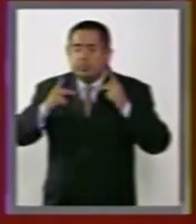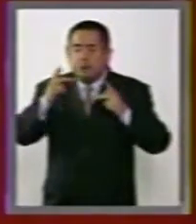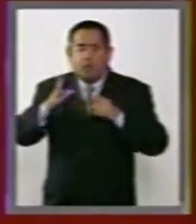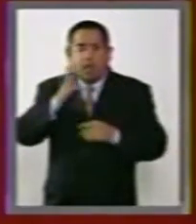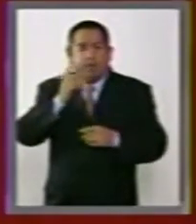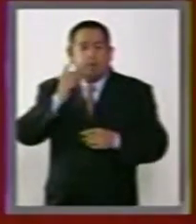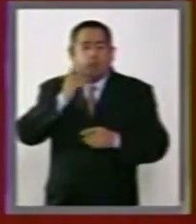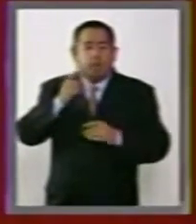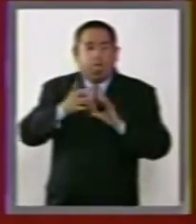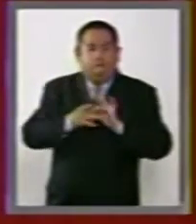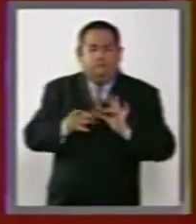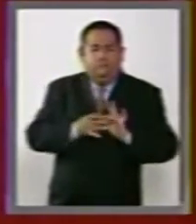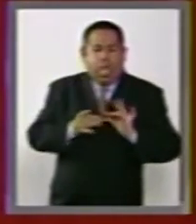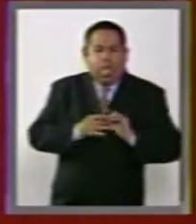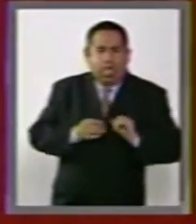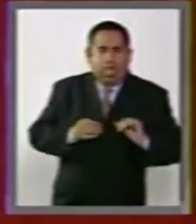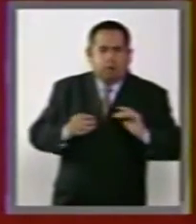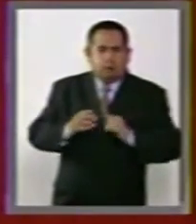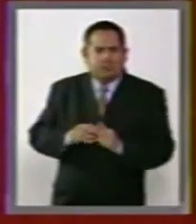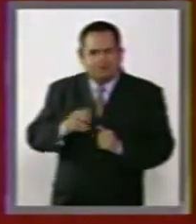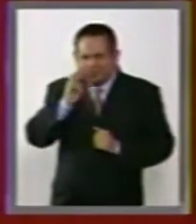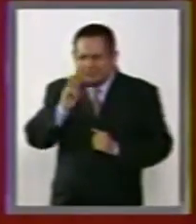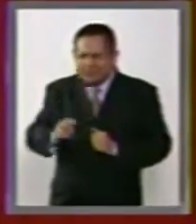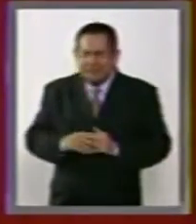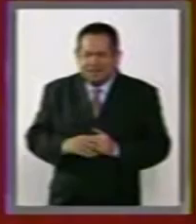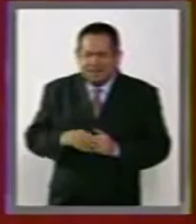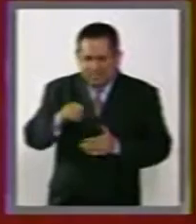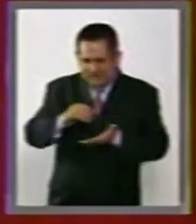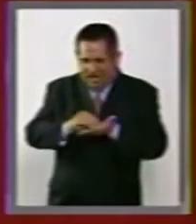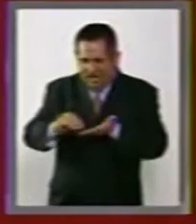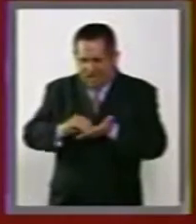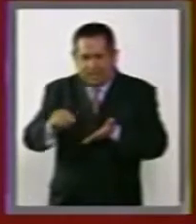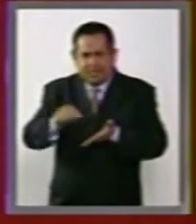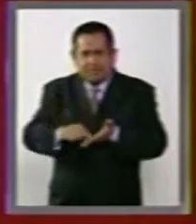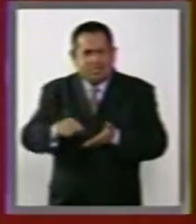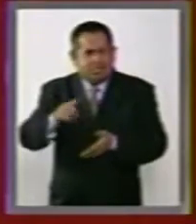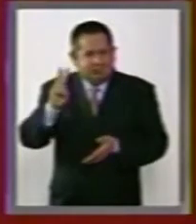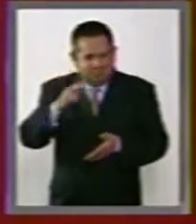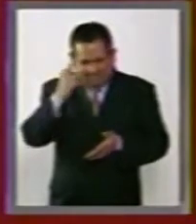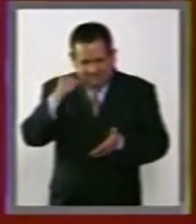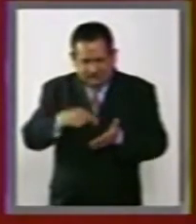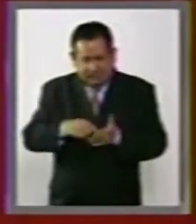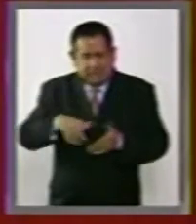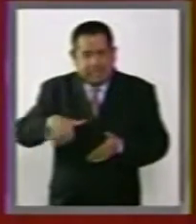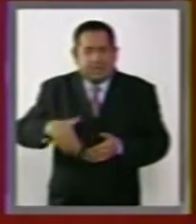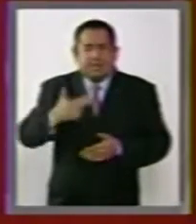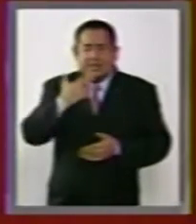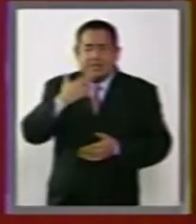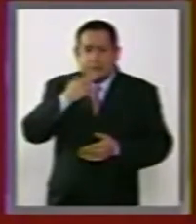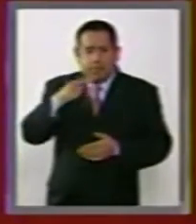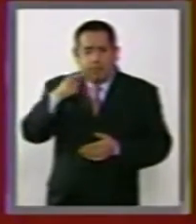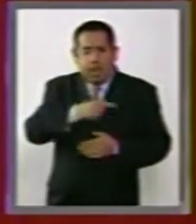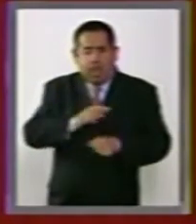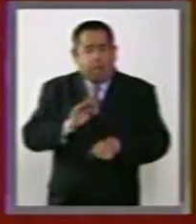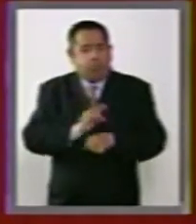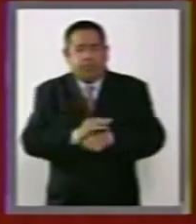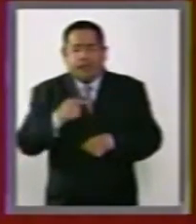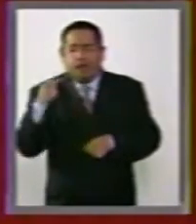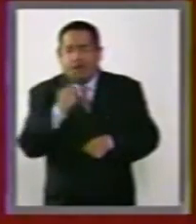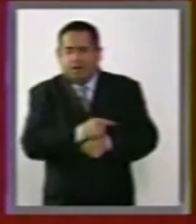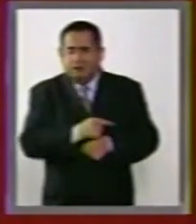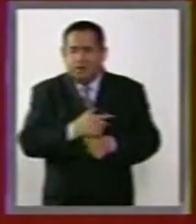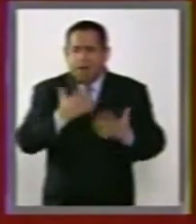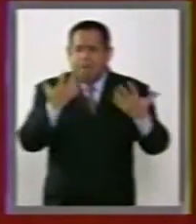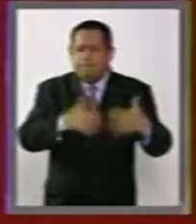de Diputados. Aquí, este artículo es justamente lo que les sirve para proteger a